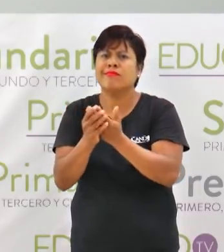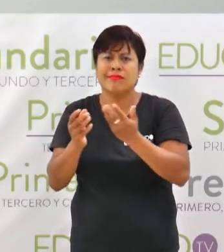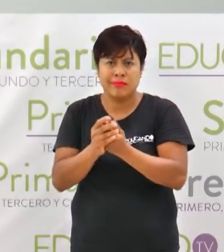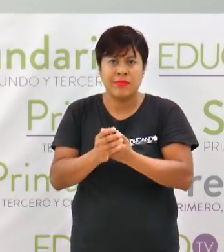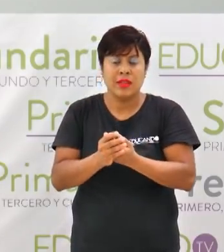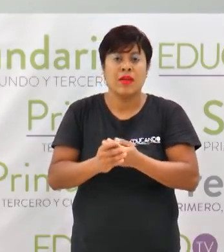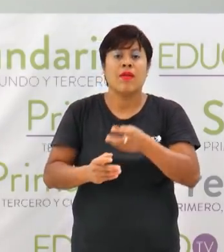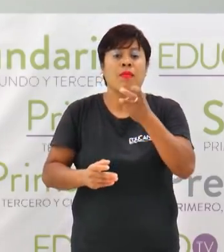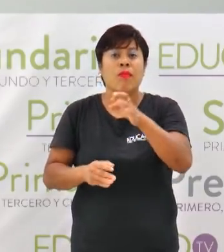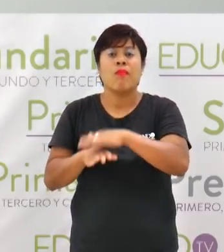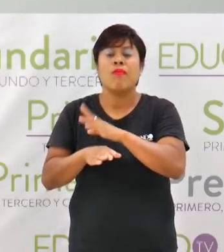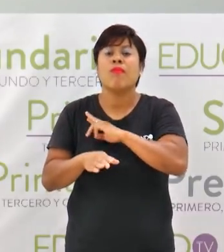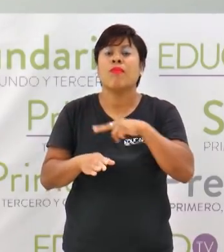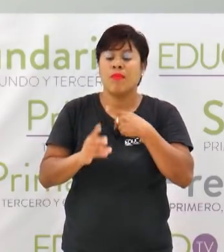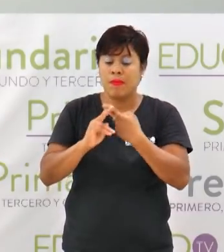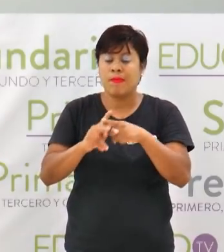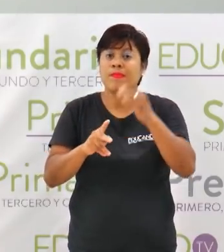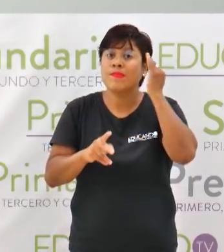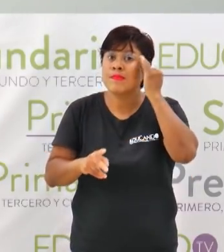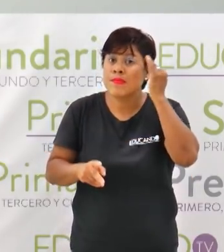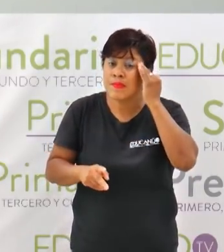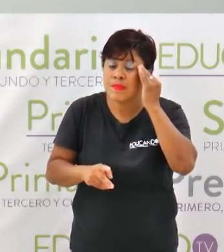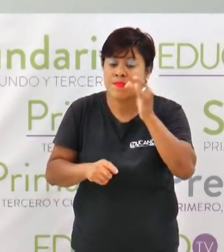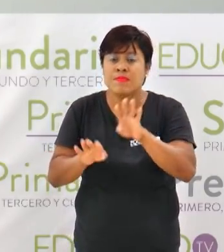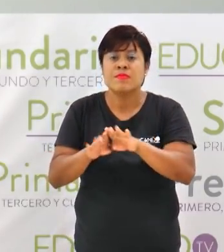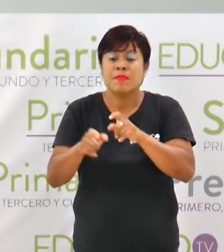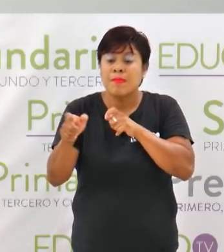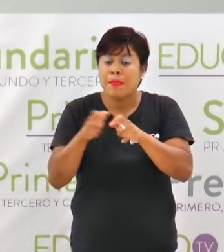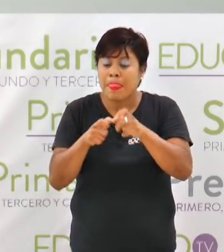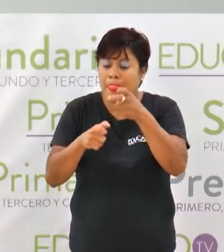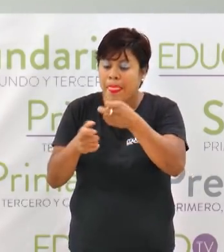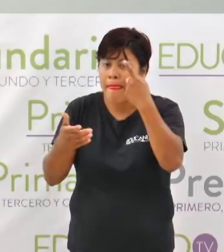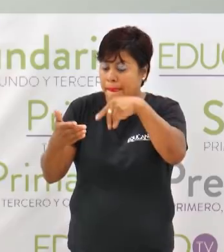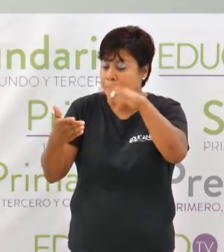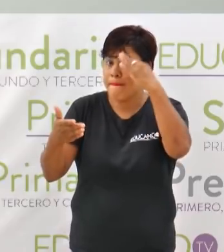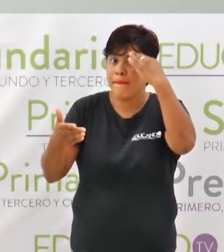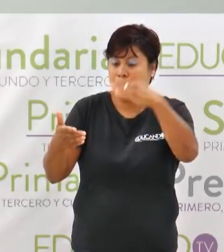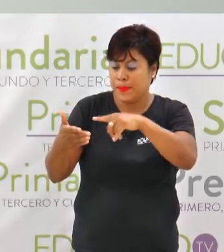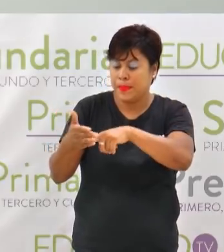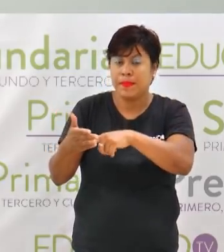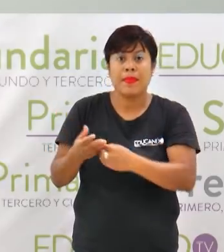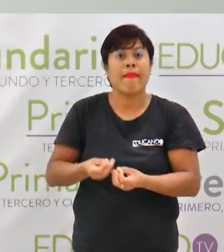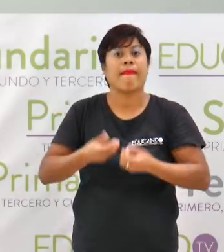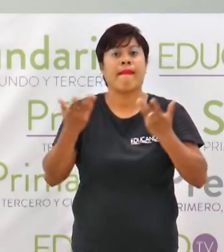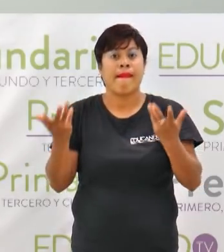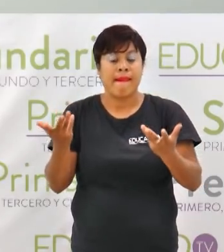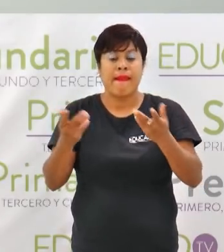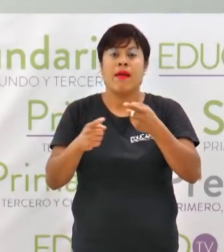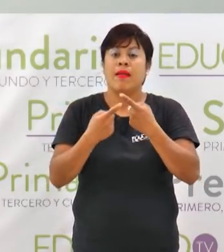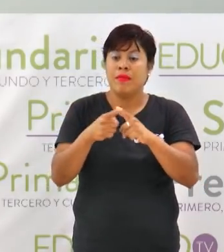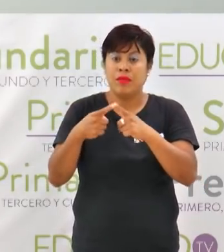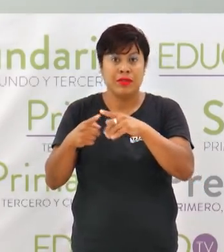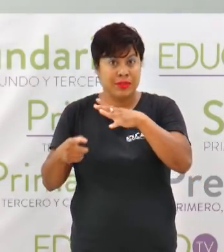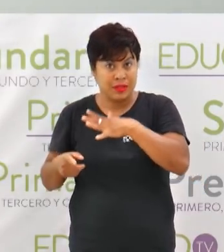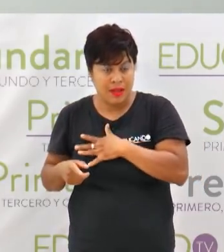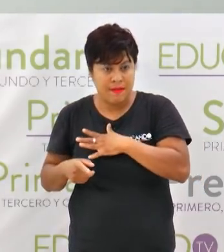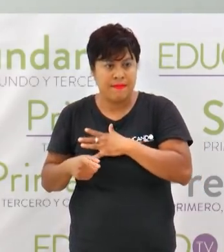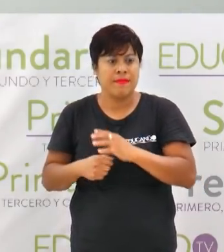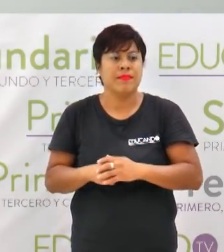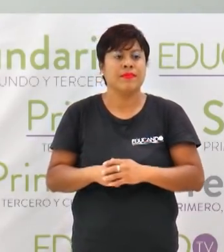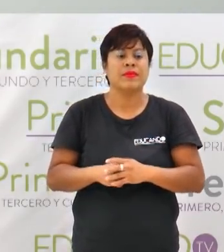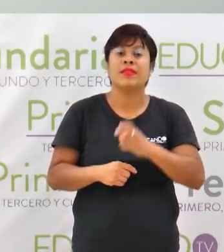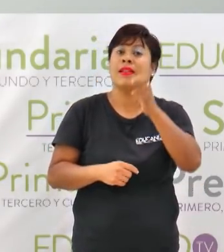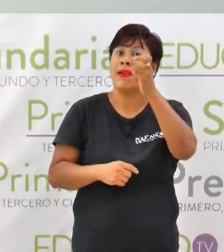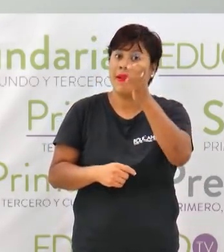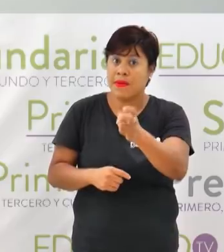porque vamos a empezar a conocerlos y vamos a empezar a manejarlos para saber cuántos tipos de trípticos existen.